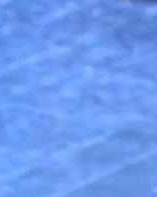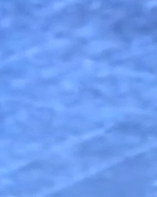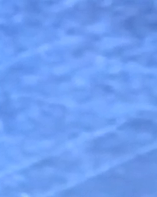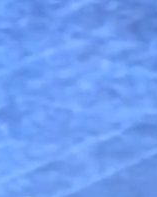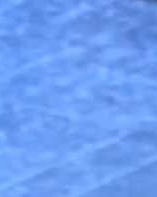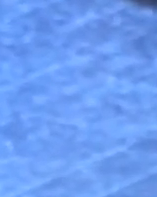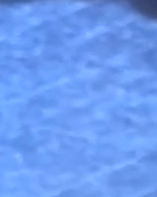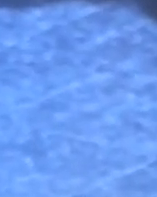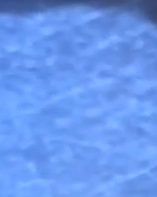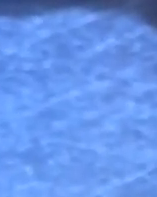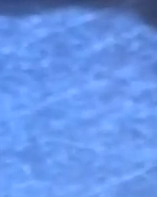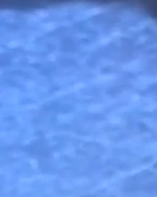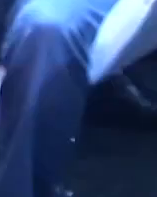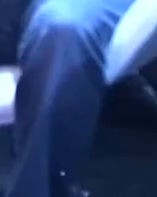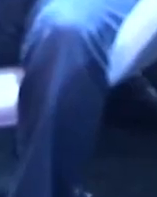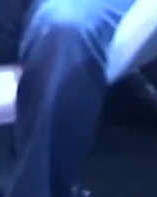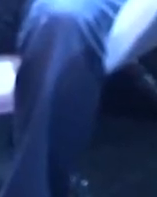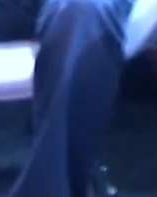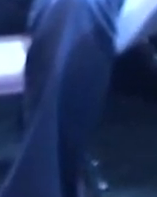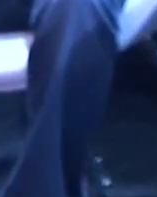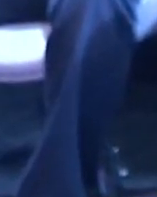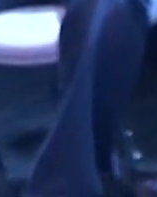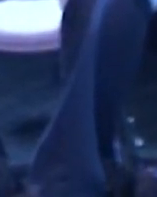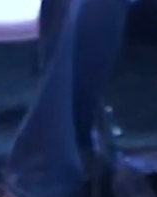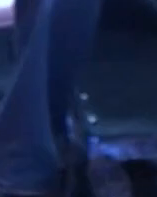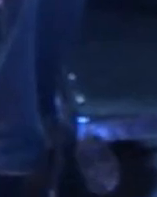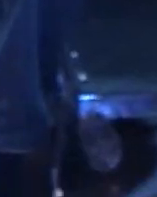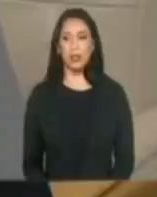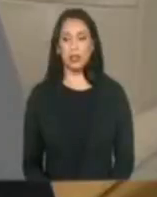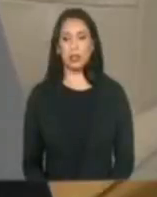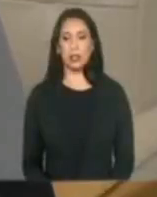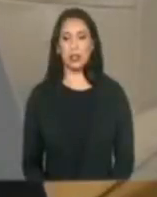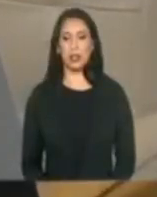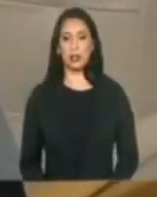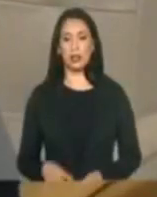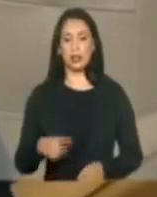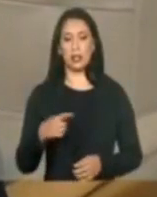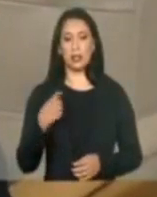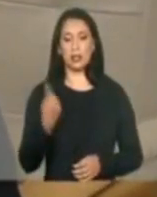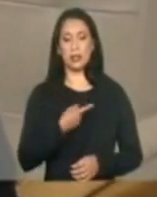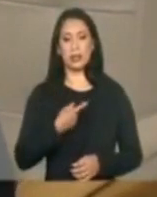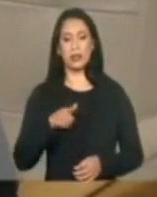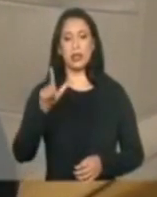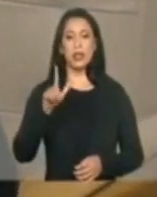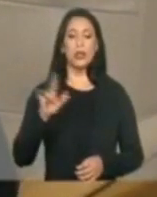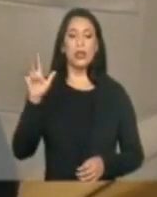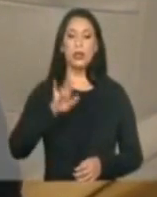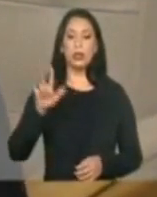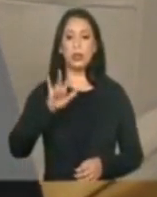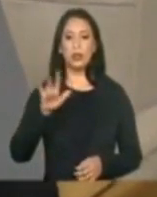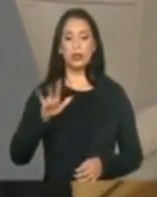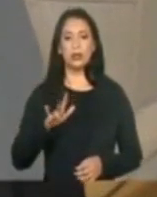espera de una resolución se calcula que están cerca de cinco mil presos por los más diversos delitos entre los cuales figura una veintena de políticos y